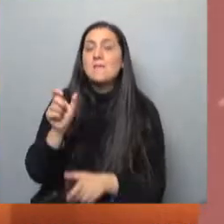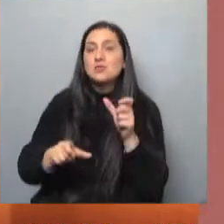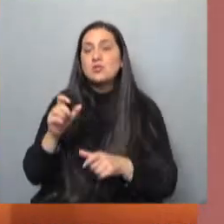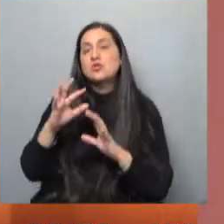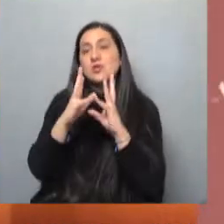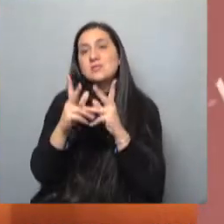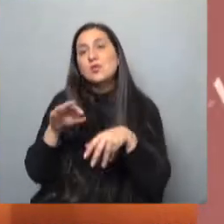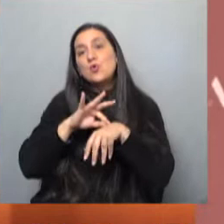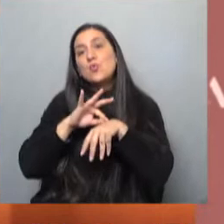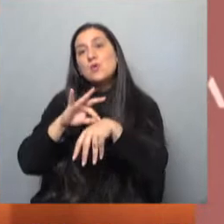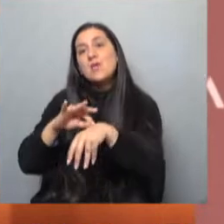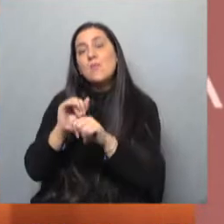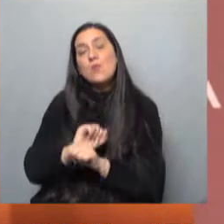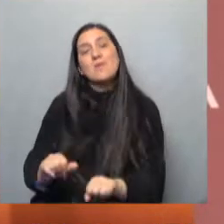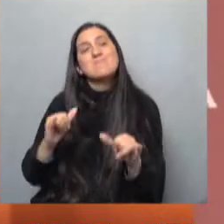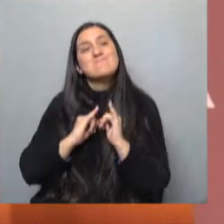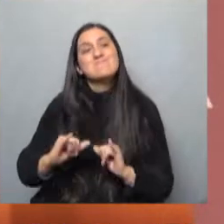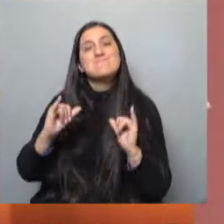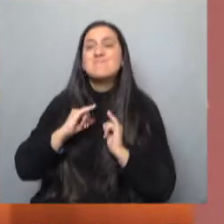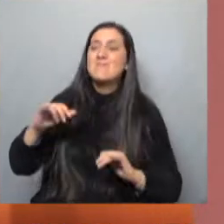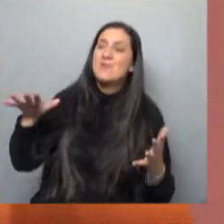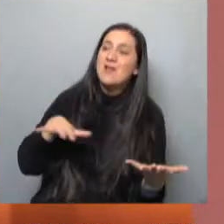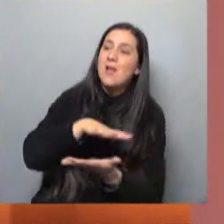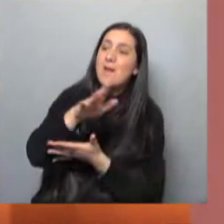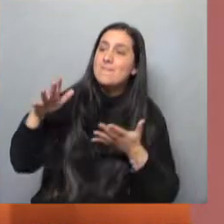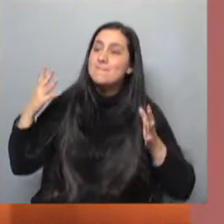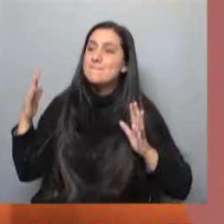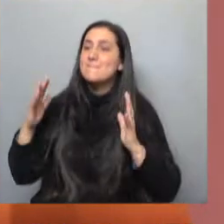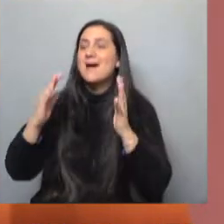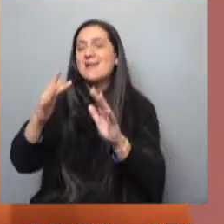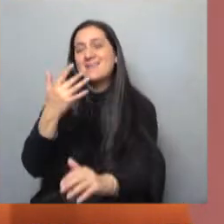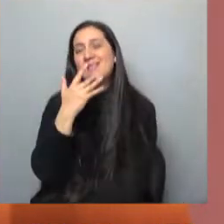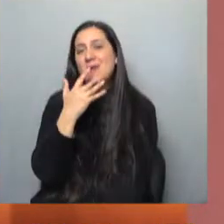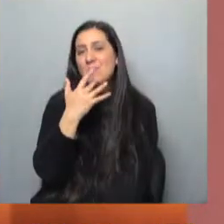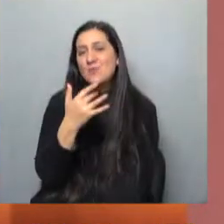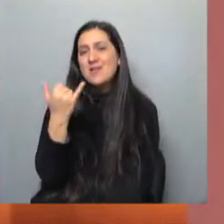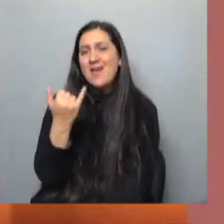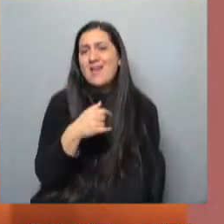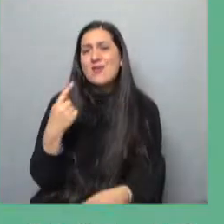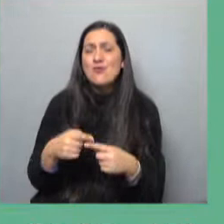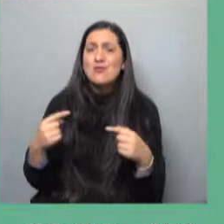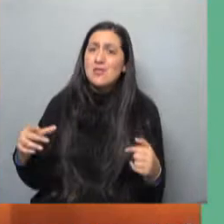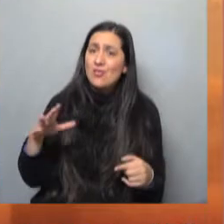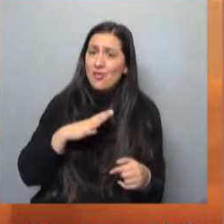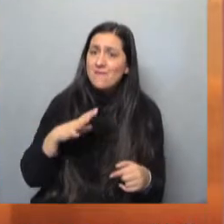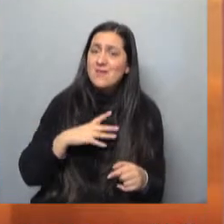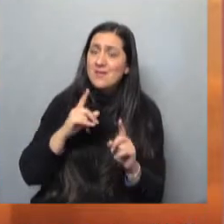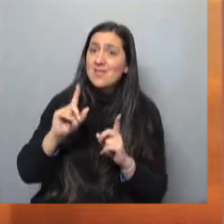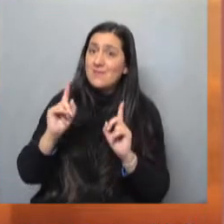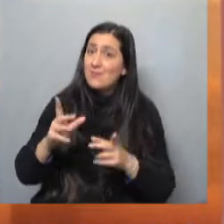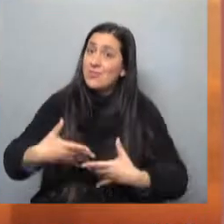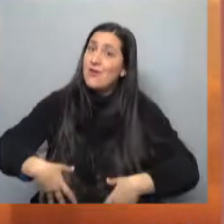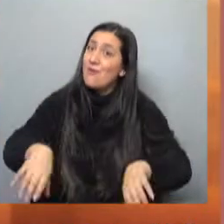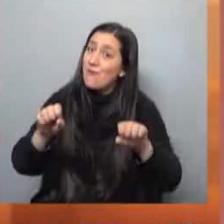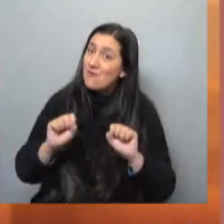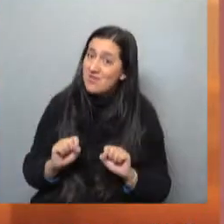un guía puede recorrer lo que es el parque este que está hermoso Hay cosas todavía que tenemos que descubrir